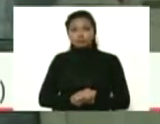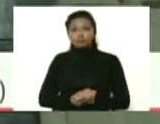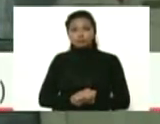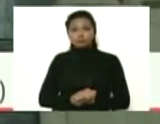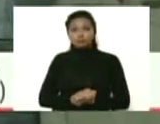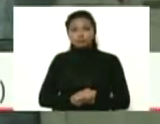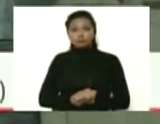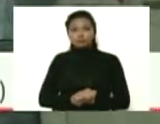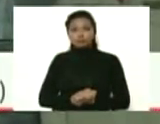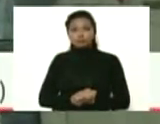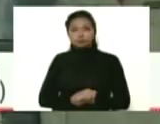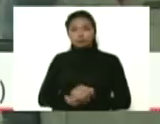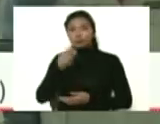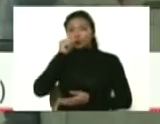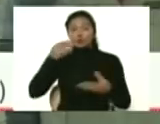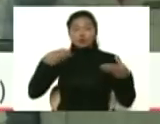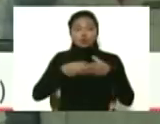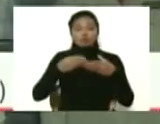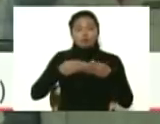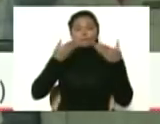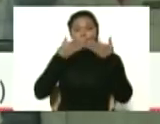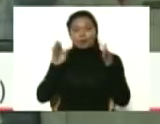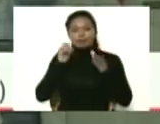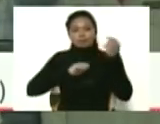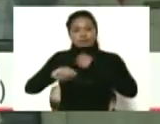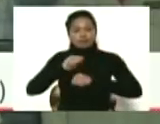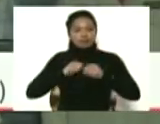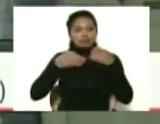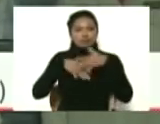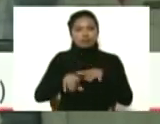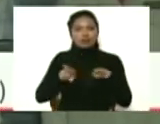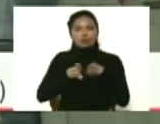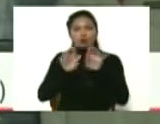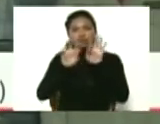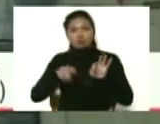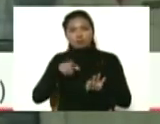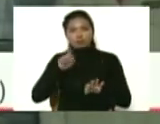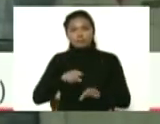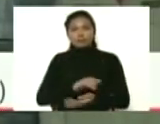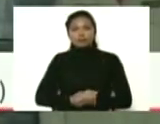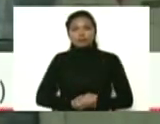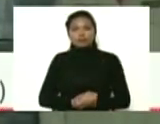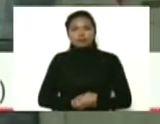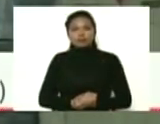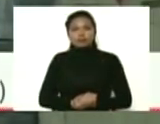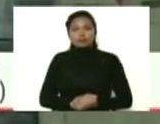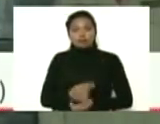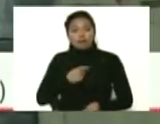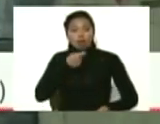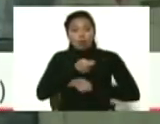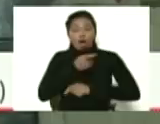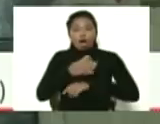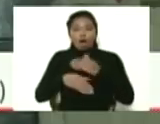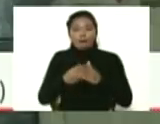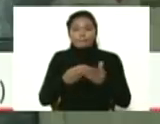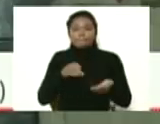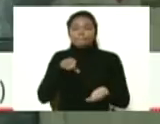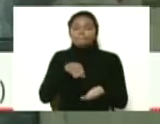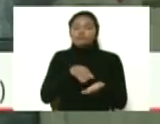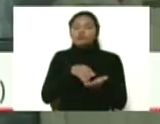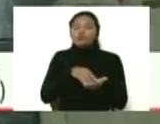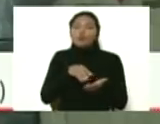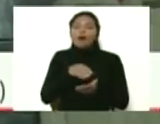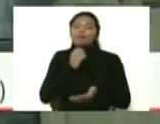pueblo. Comandante del Agrupamiento Popular de Defensa Integral, milagro, Miguel Peña. Graduado en la Base Popular de